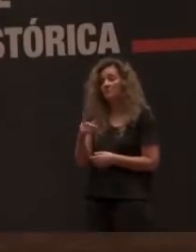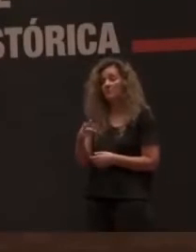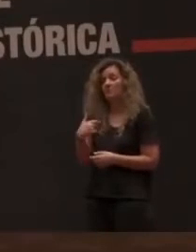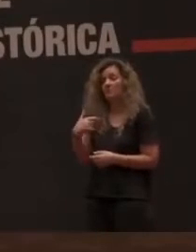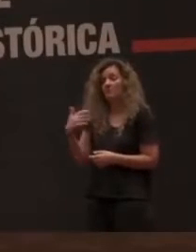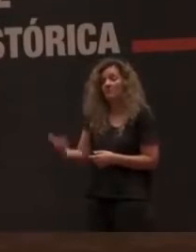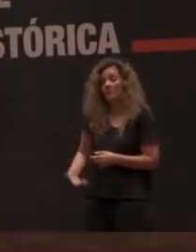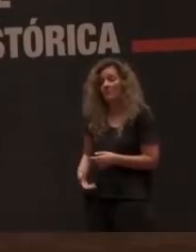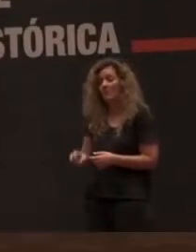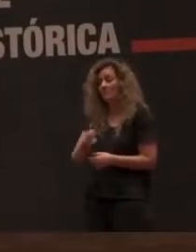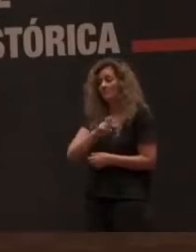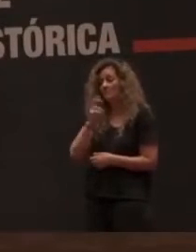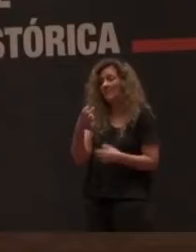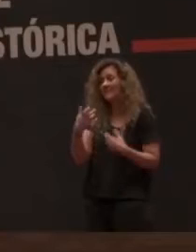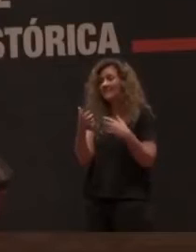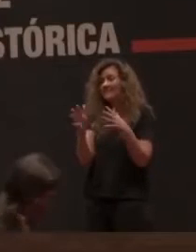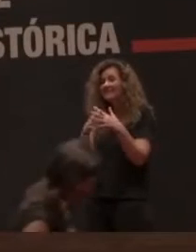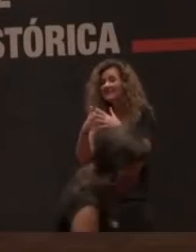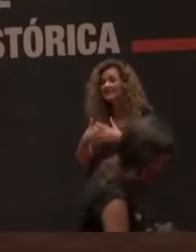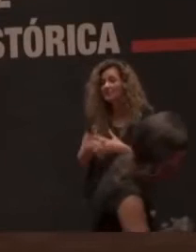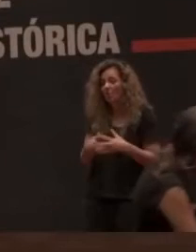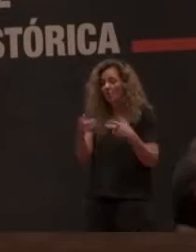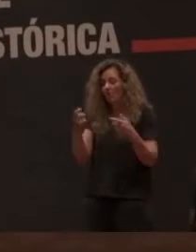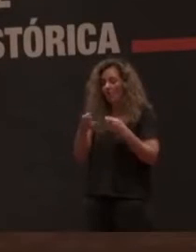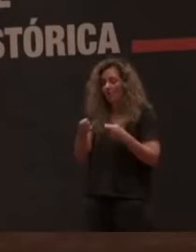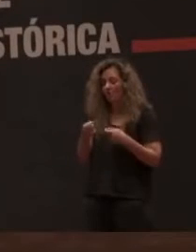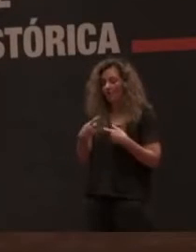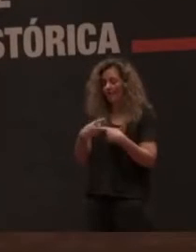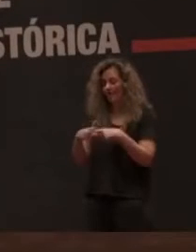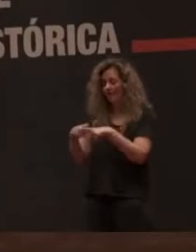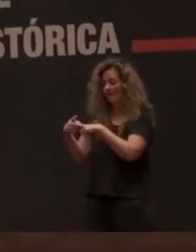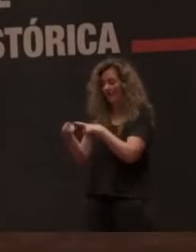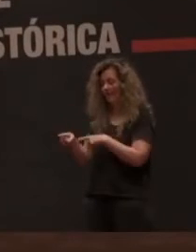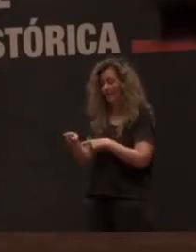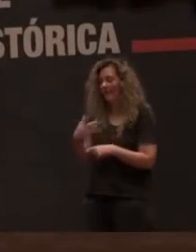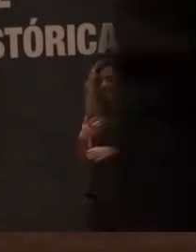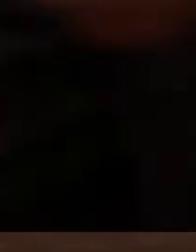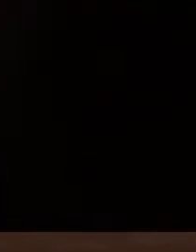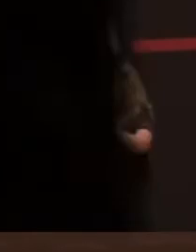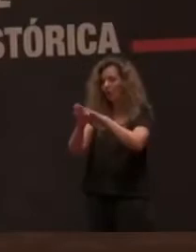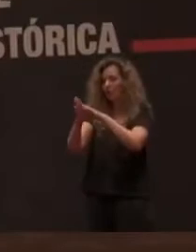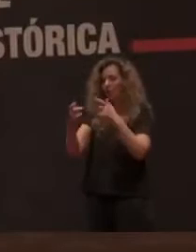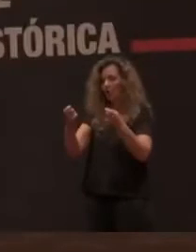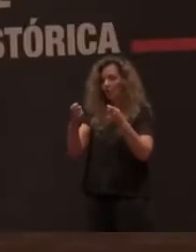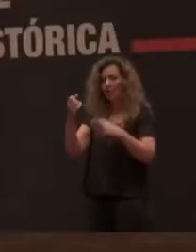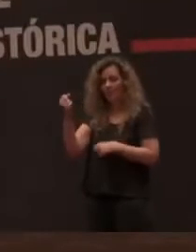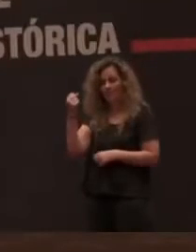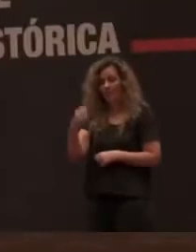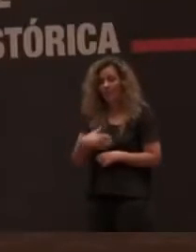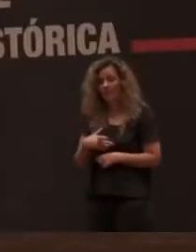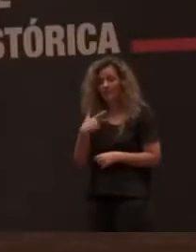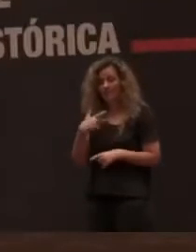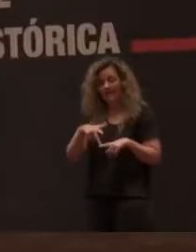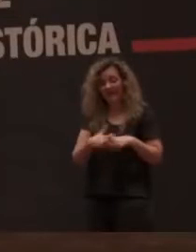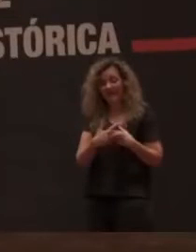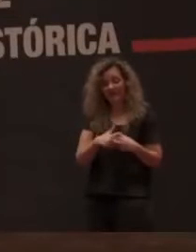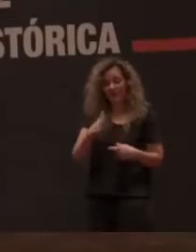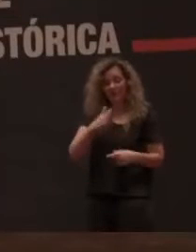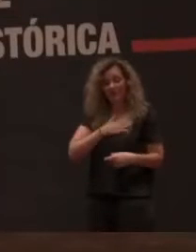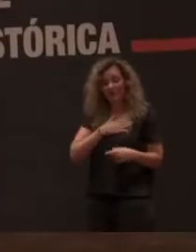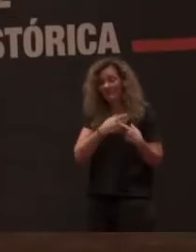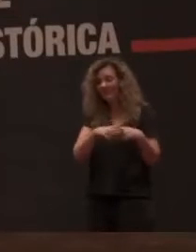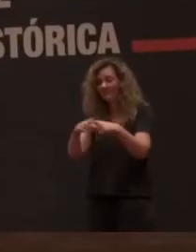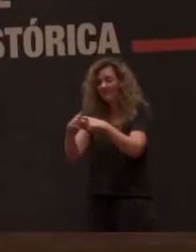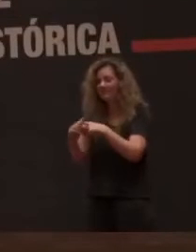feudalismo. Sabemos la estructura de dominación en cada época que busca es una perpetuación. Pues, sin embargo, estas herramientas son